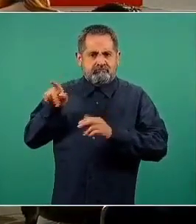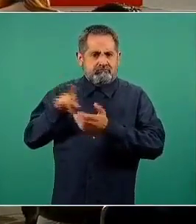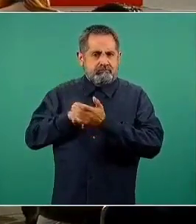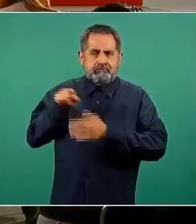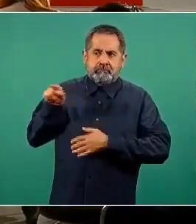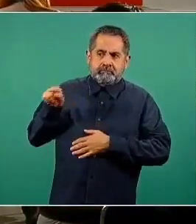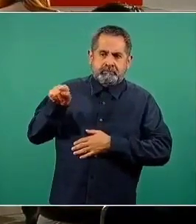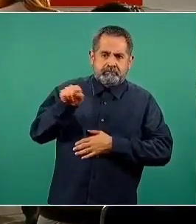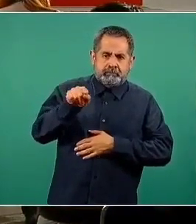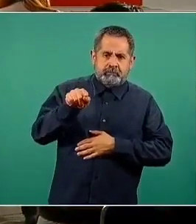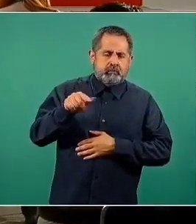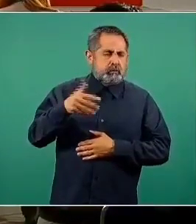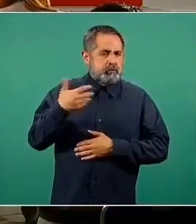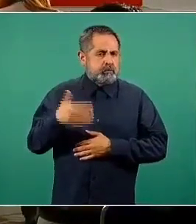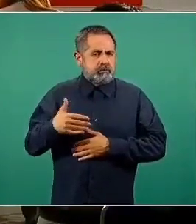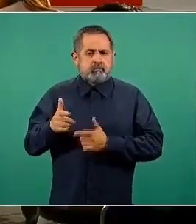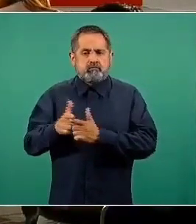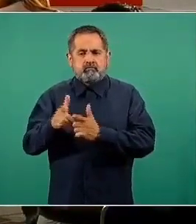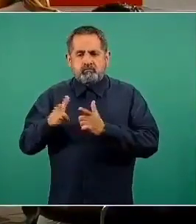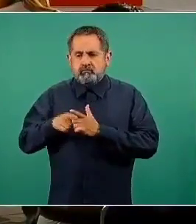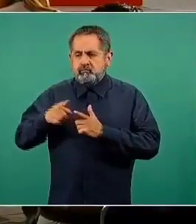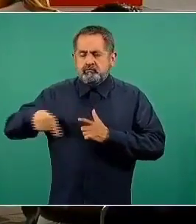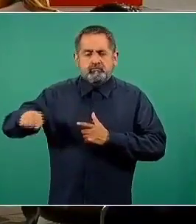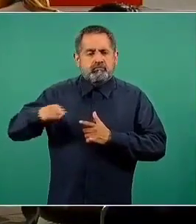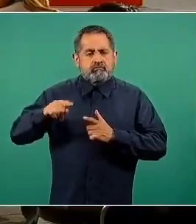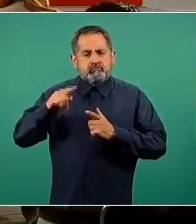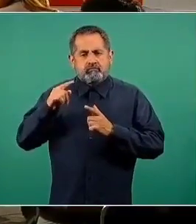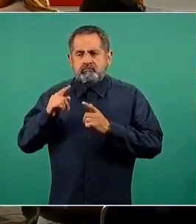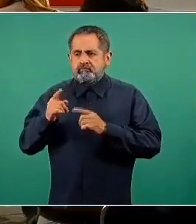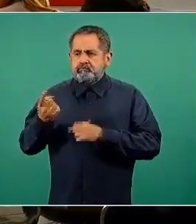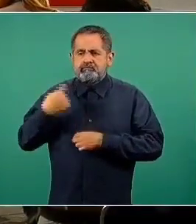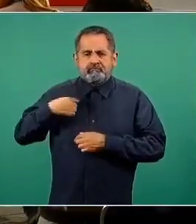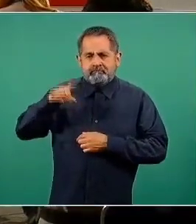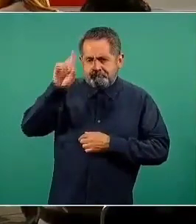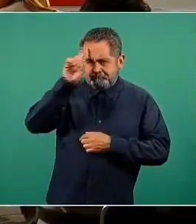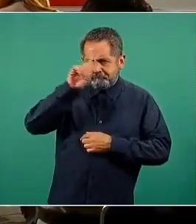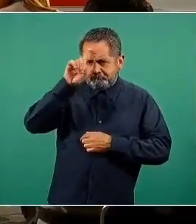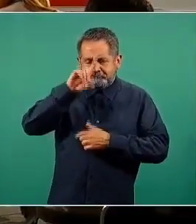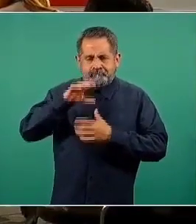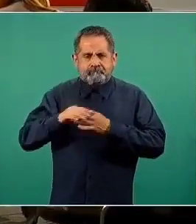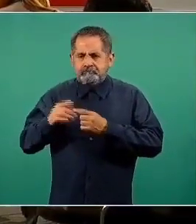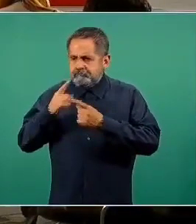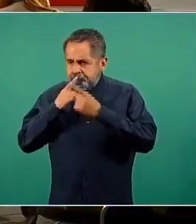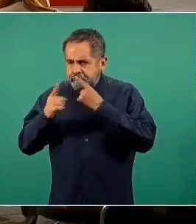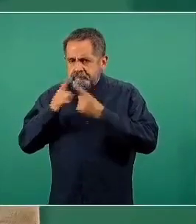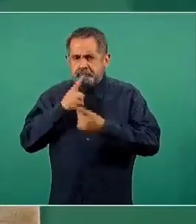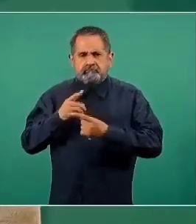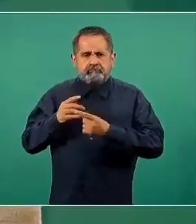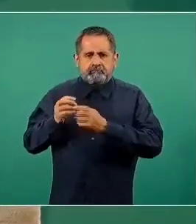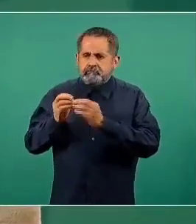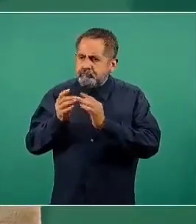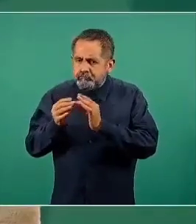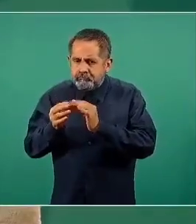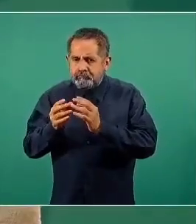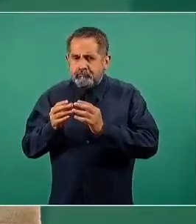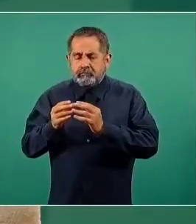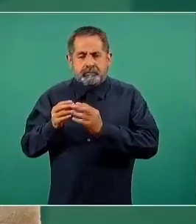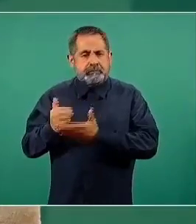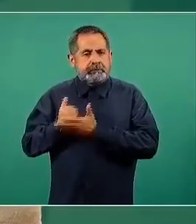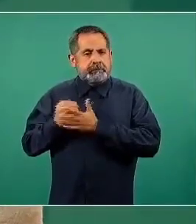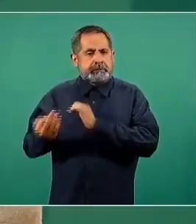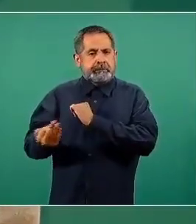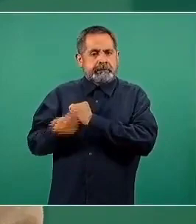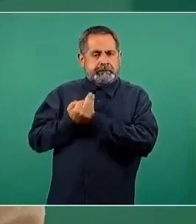que forman parte de un grupo de reflexión, asesoría y análisis para el Gobierno de